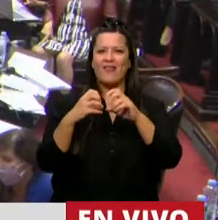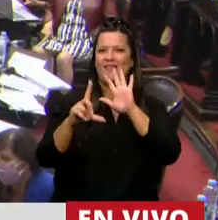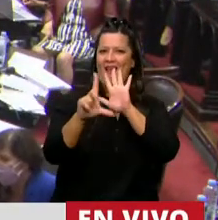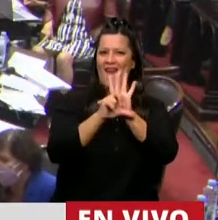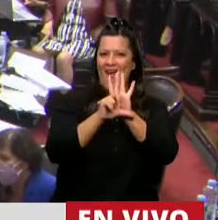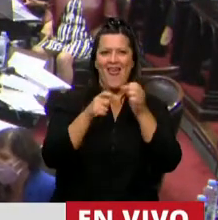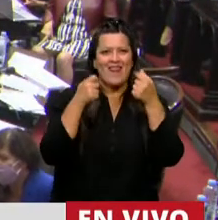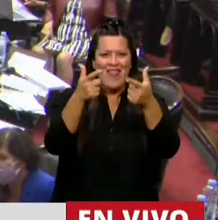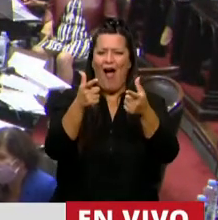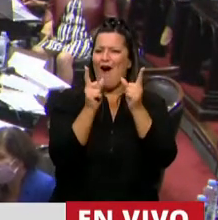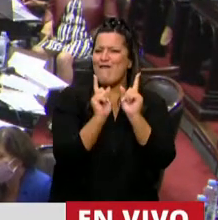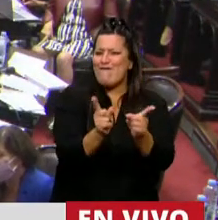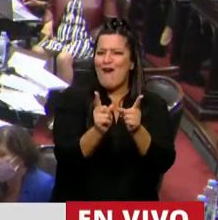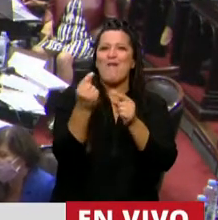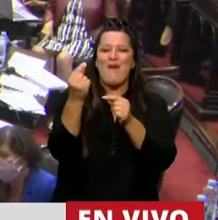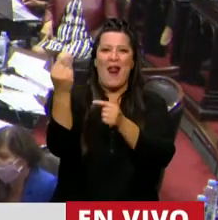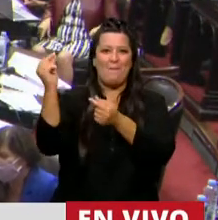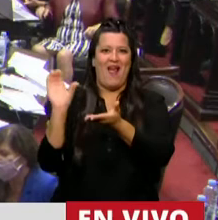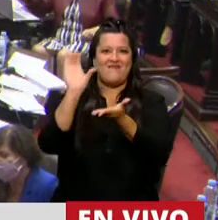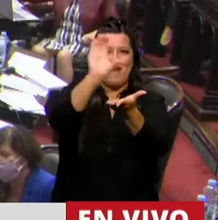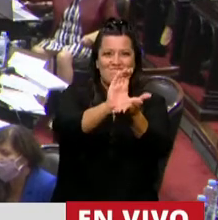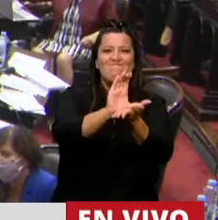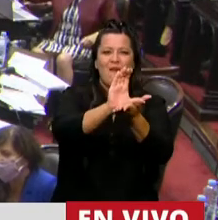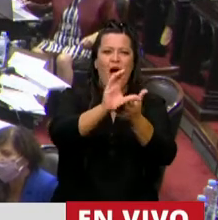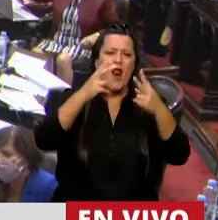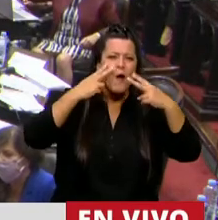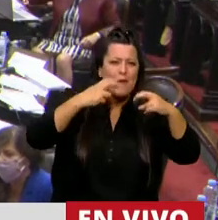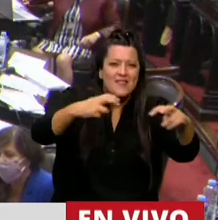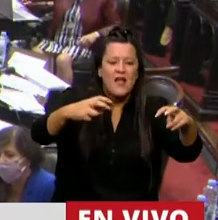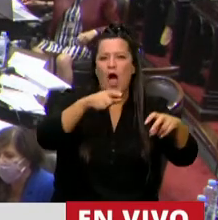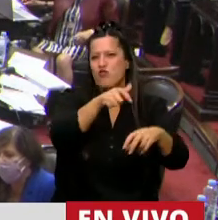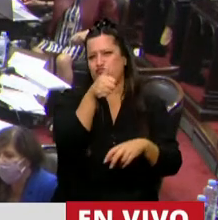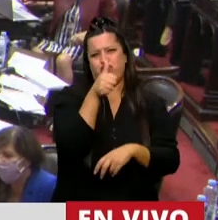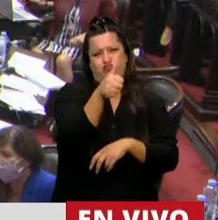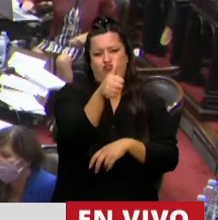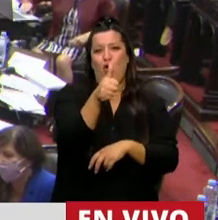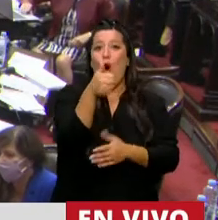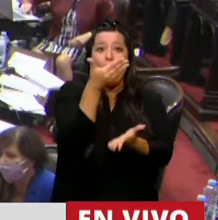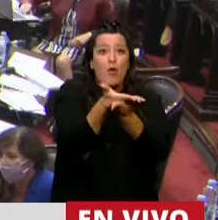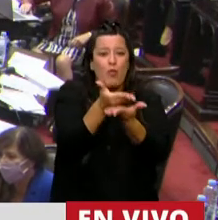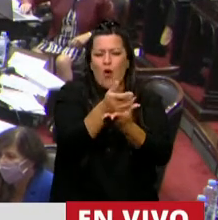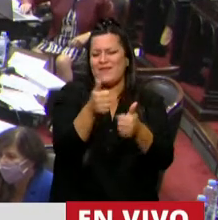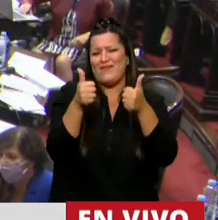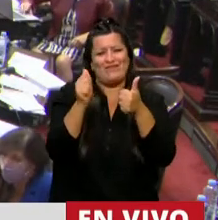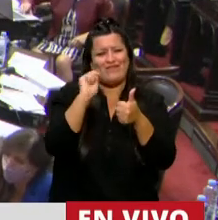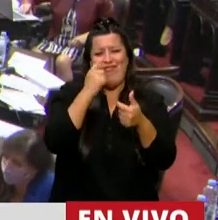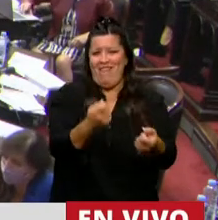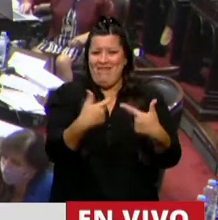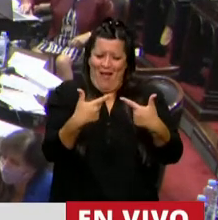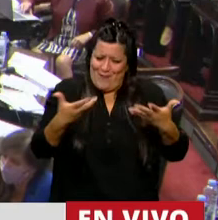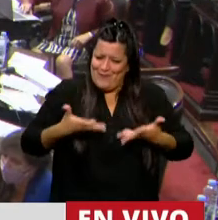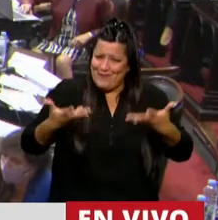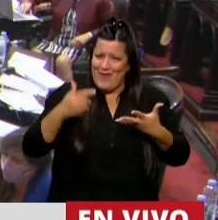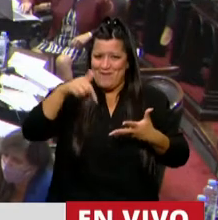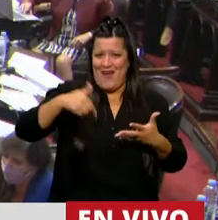dé sostenibilidad al financiamiento de la investigación es una iniciativa muy alentadora para nuestro